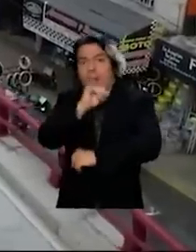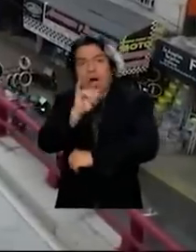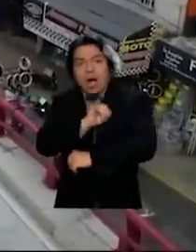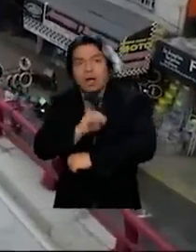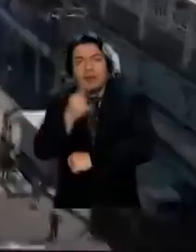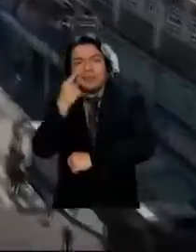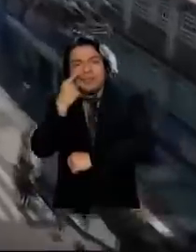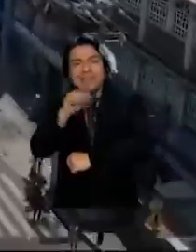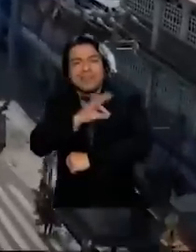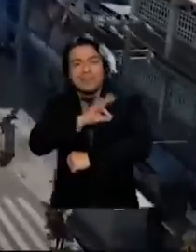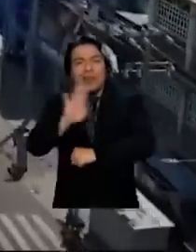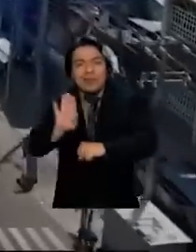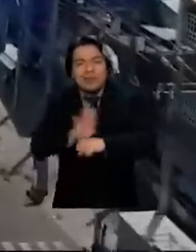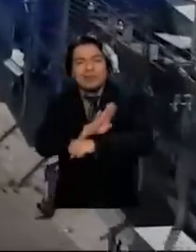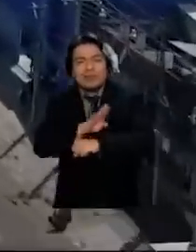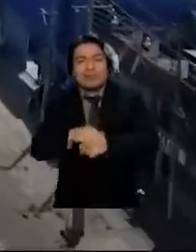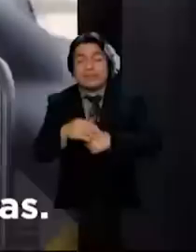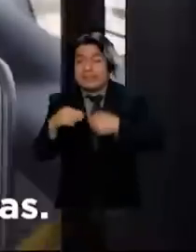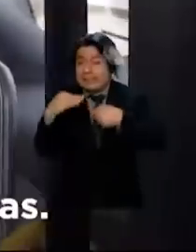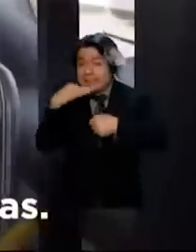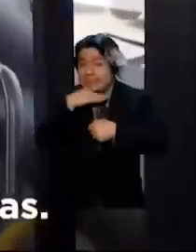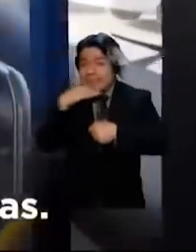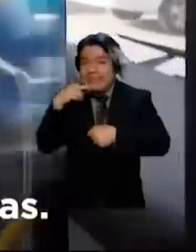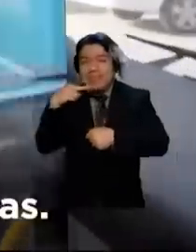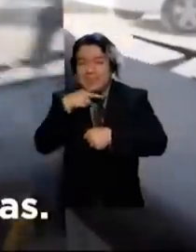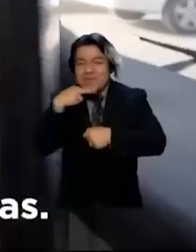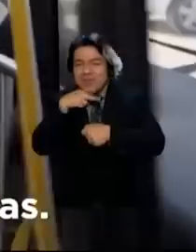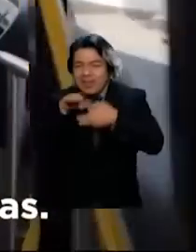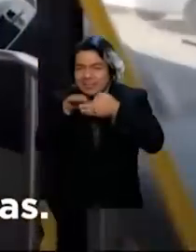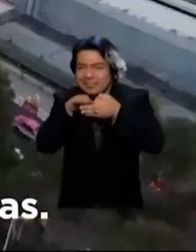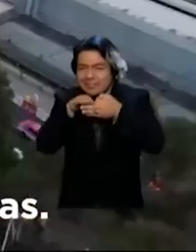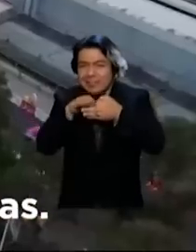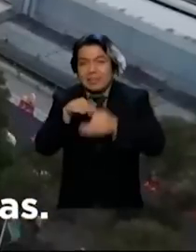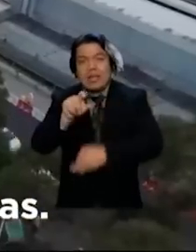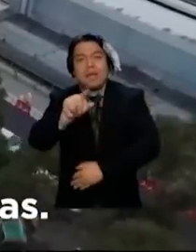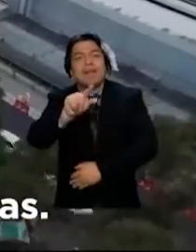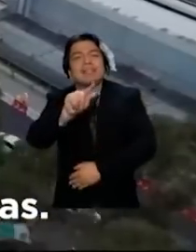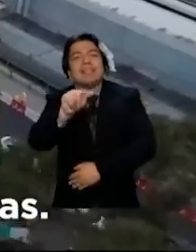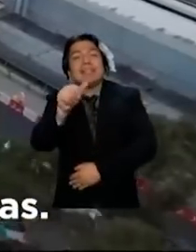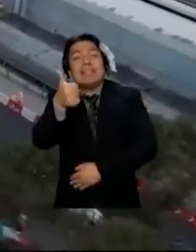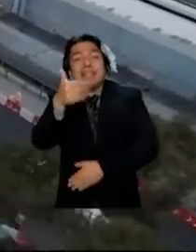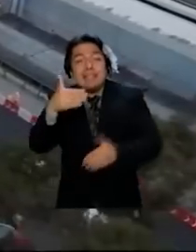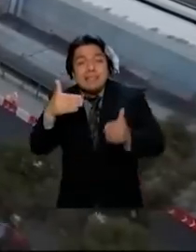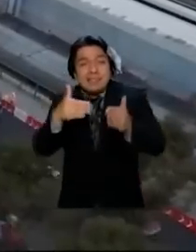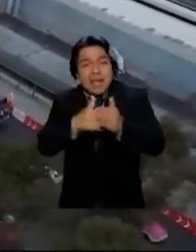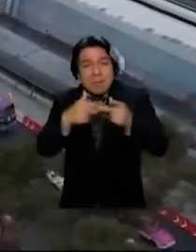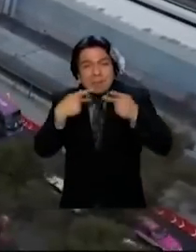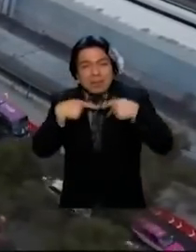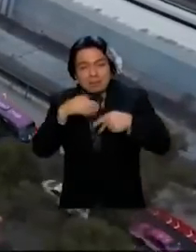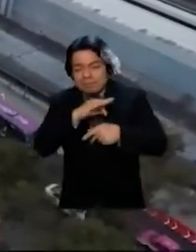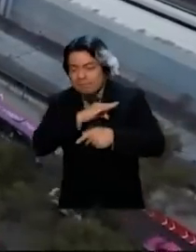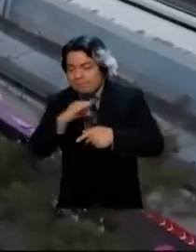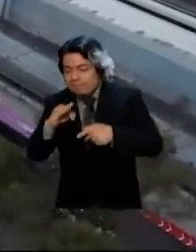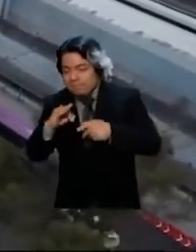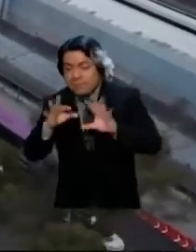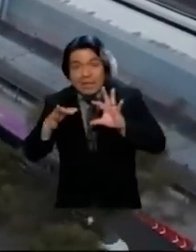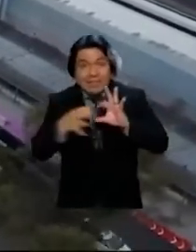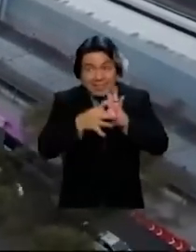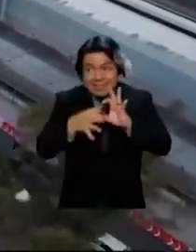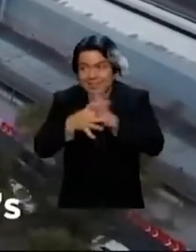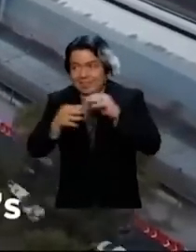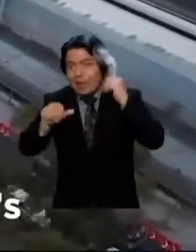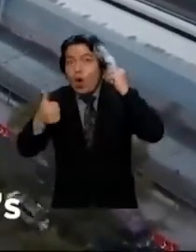beneficia a todos. Pronto dará servicio para beneficiar a más de 76 mil personas. Las conexiones con otros sistemas